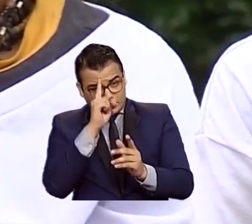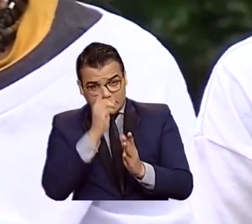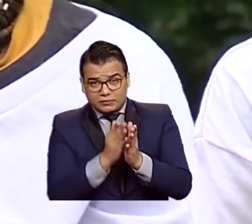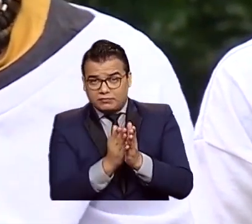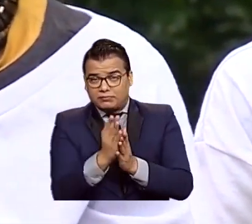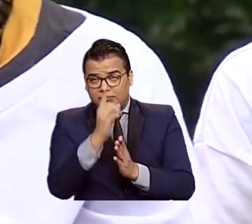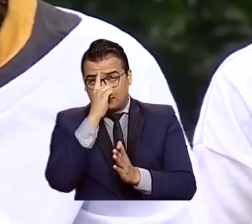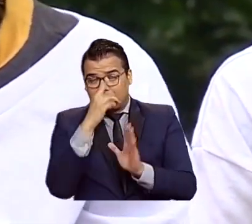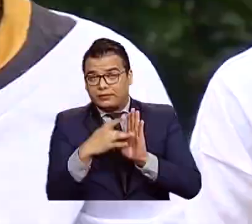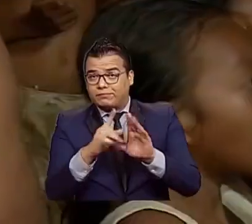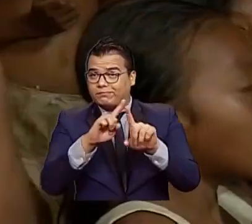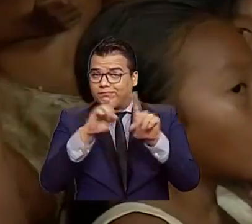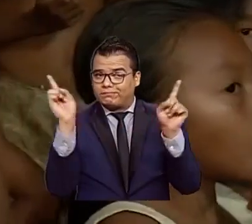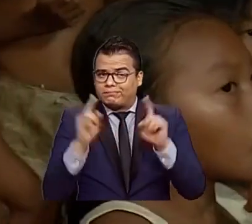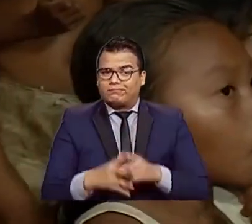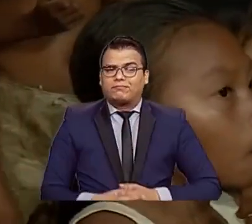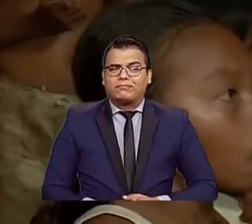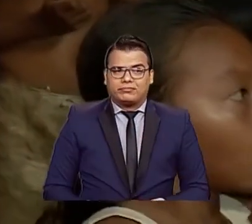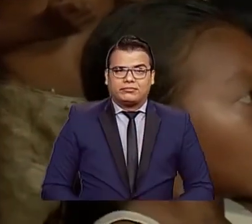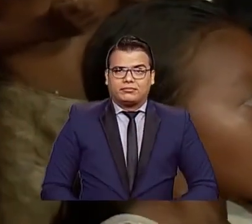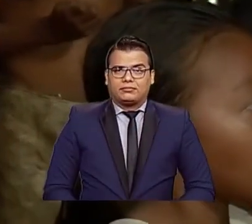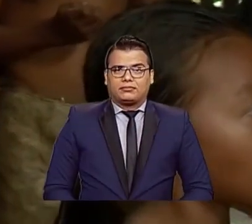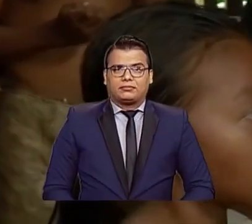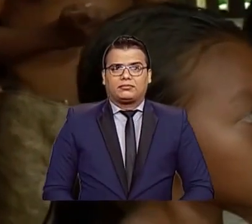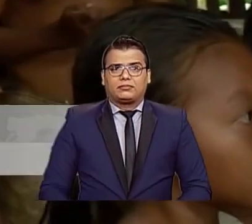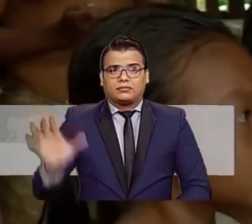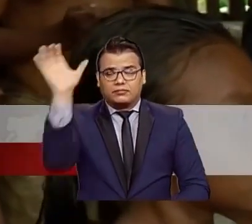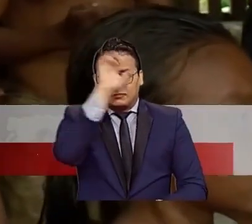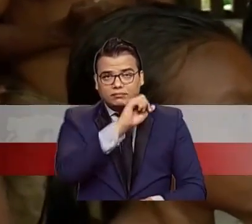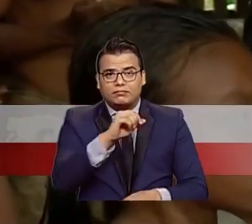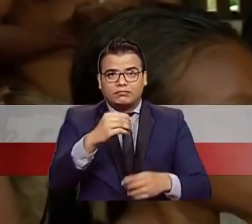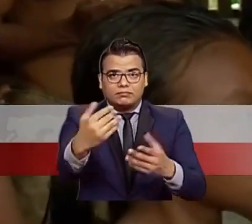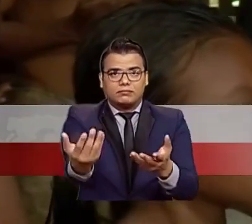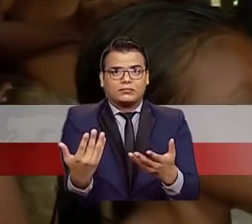un nuevo capítulo. Aquí nosotros